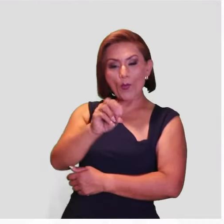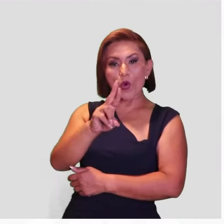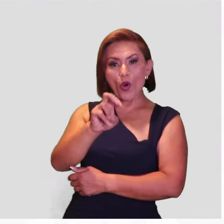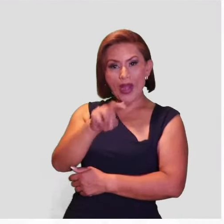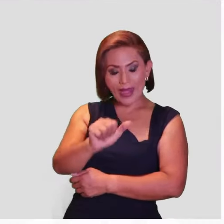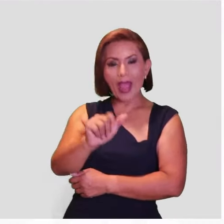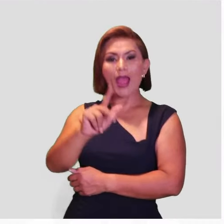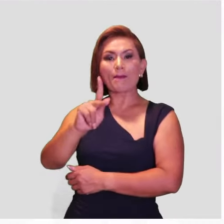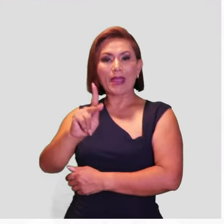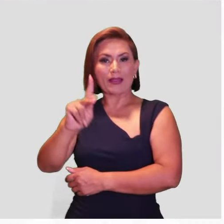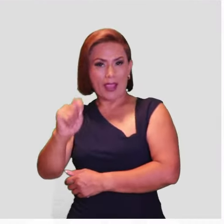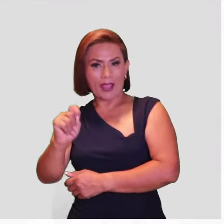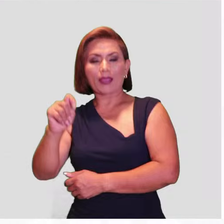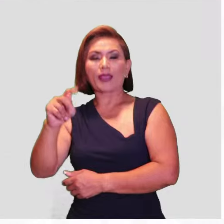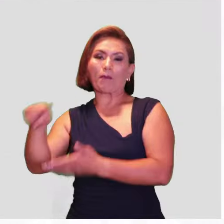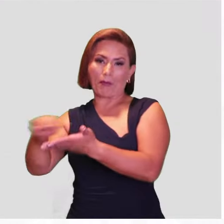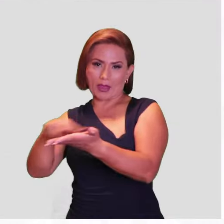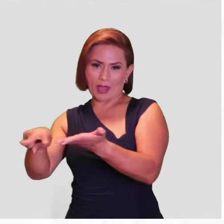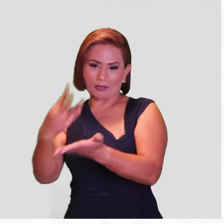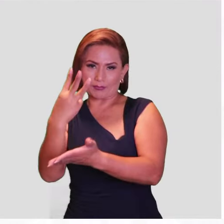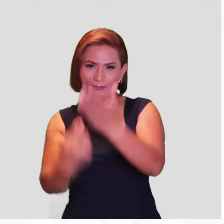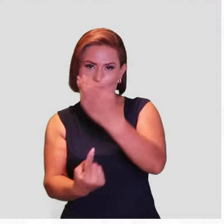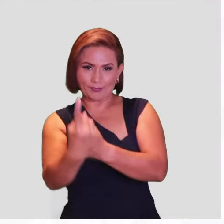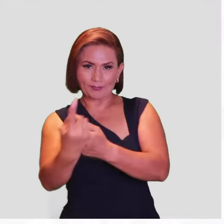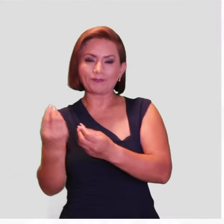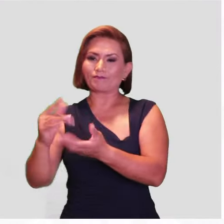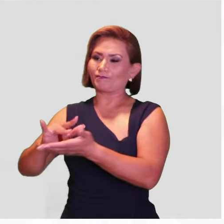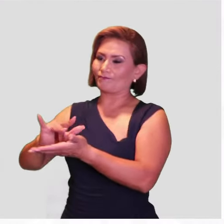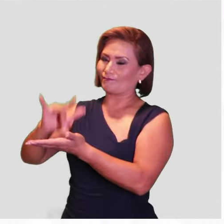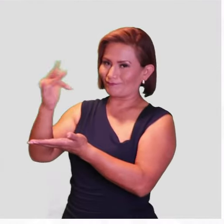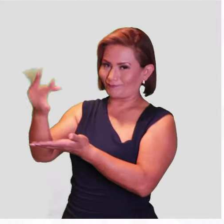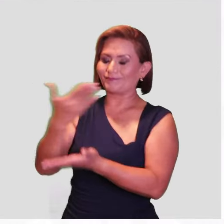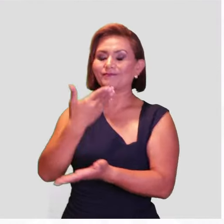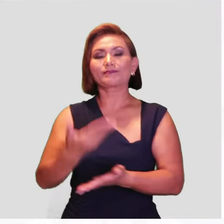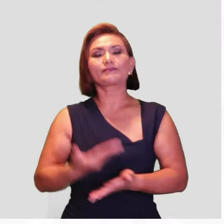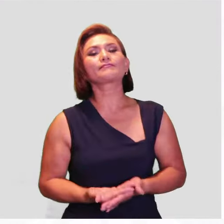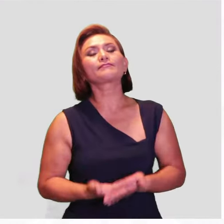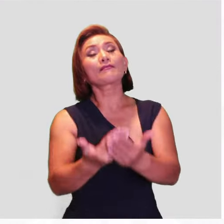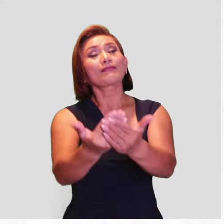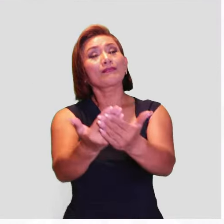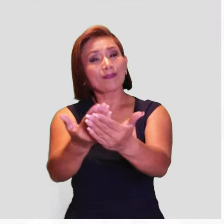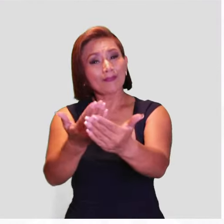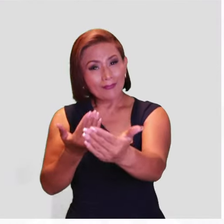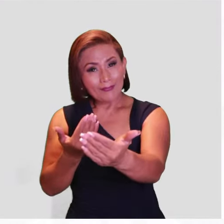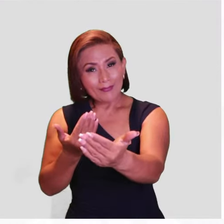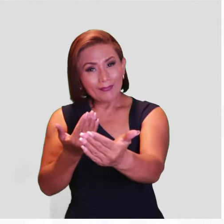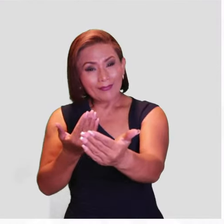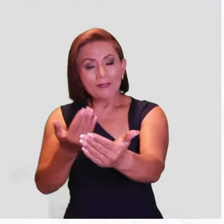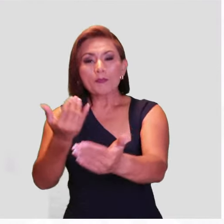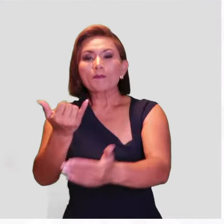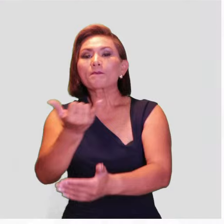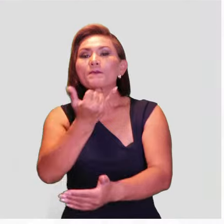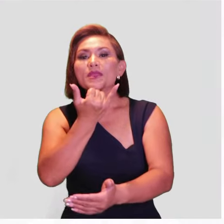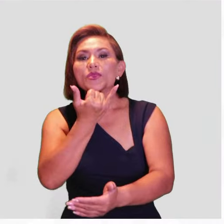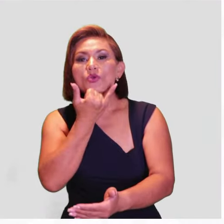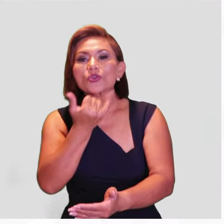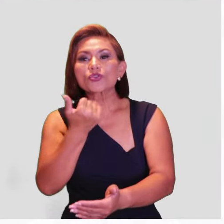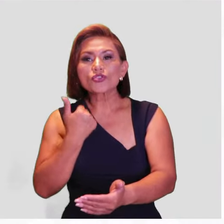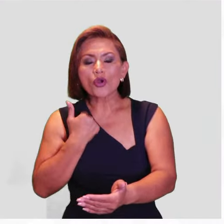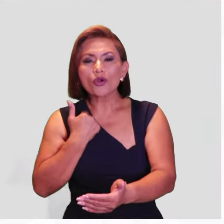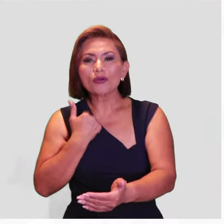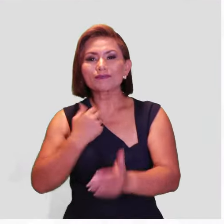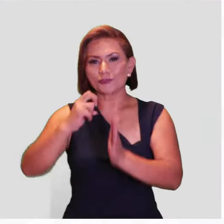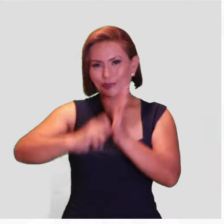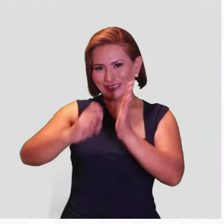escuchamos. Muchas gracias. Antes que nada, quisiera corregir en mi intervención en la pasada pregunta